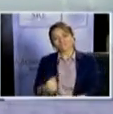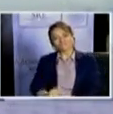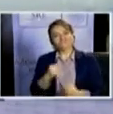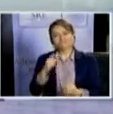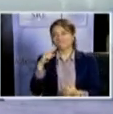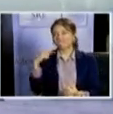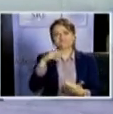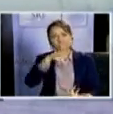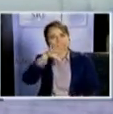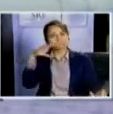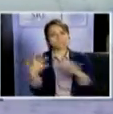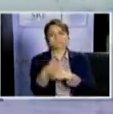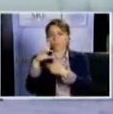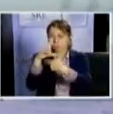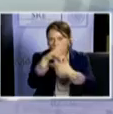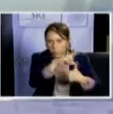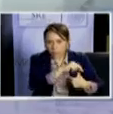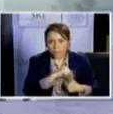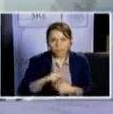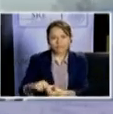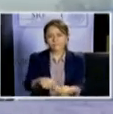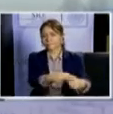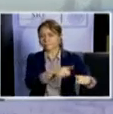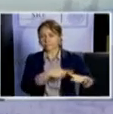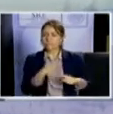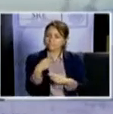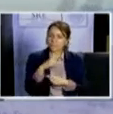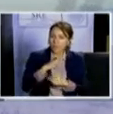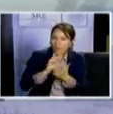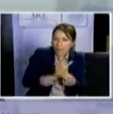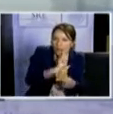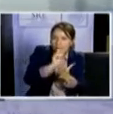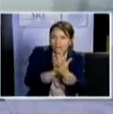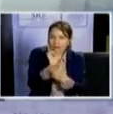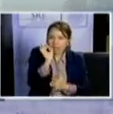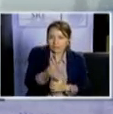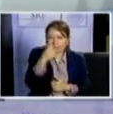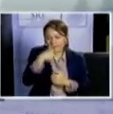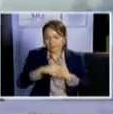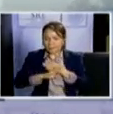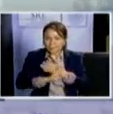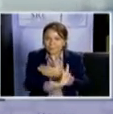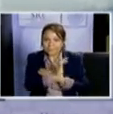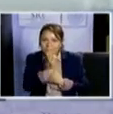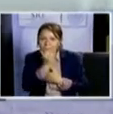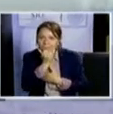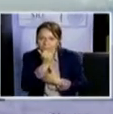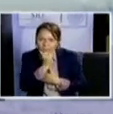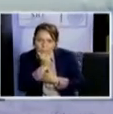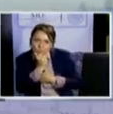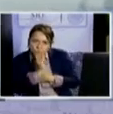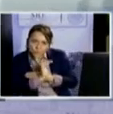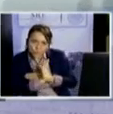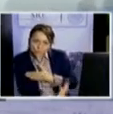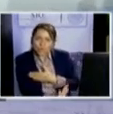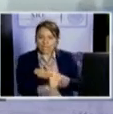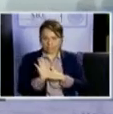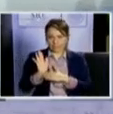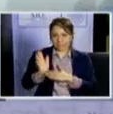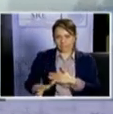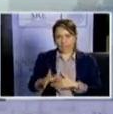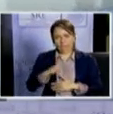tiene hoy por hoy políticas públicas muy ligadas, muy apegadas al tema de la prevención y de la adaptación. En ese sentido, me gustaría preguntarle